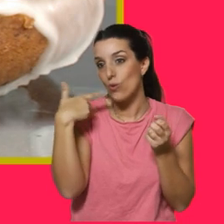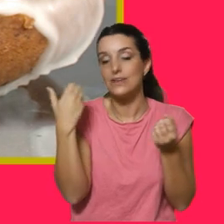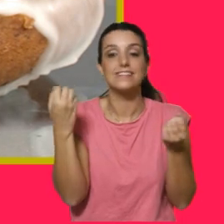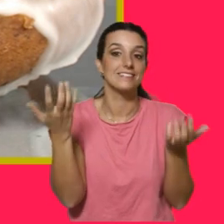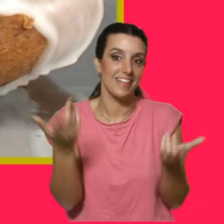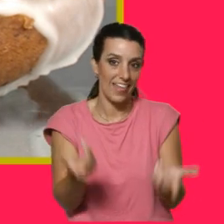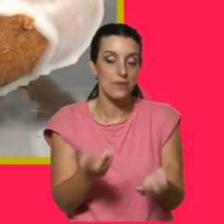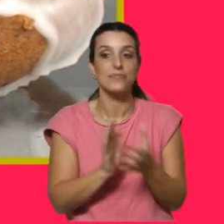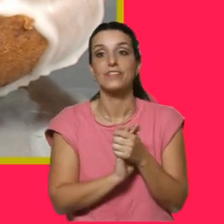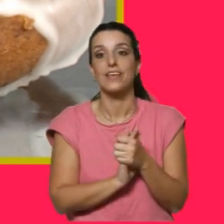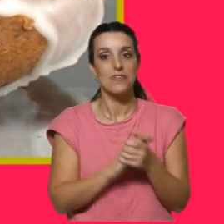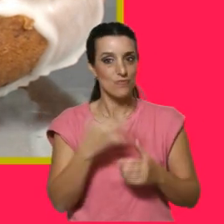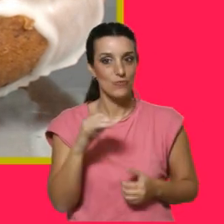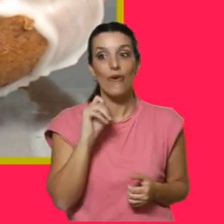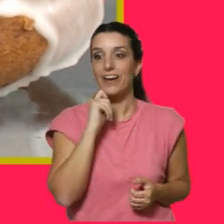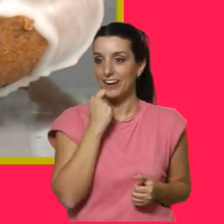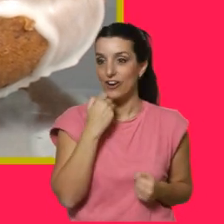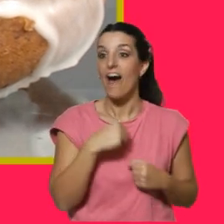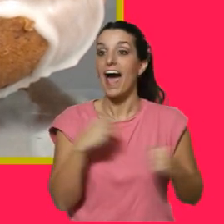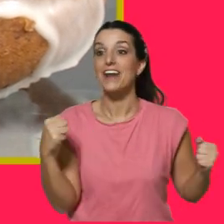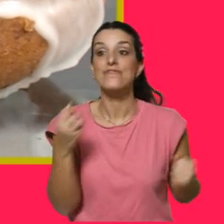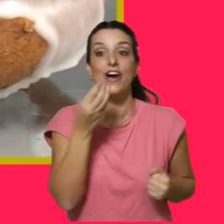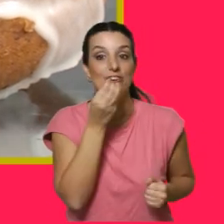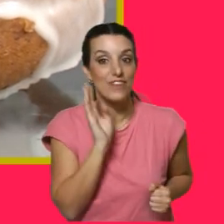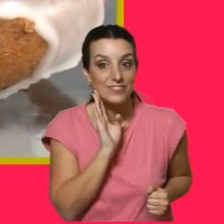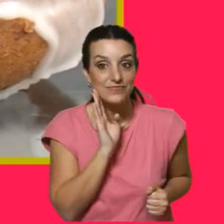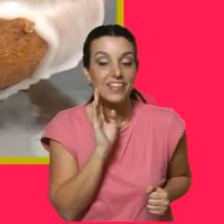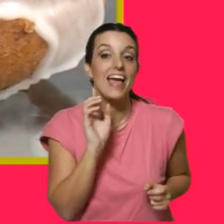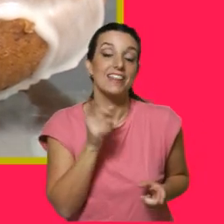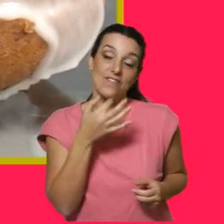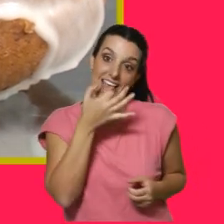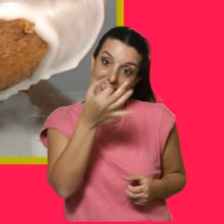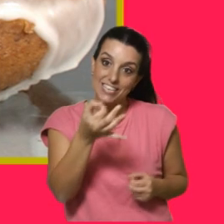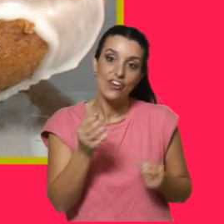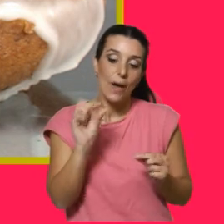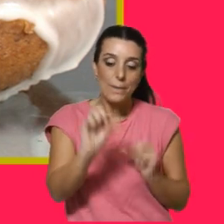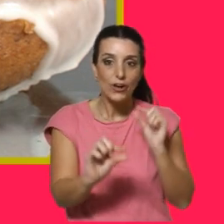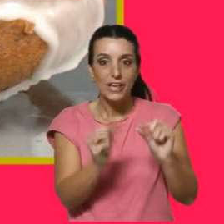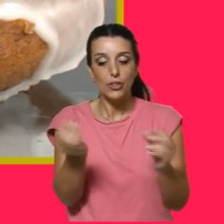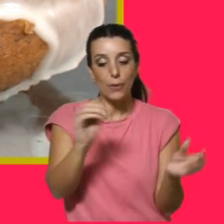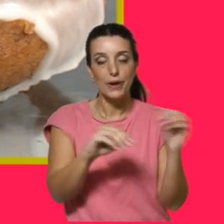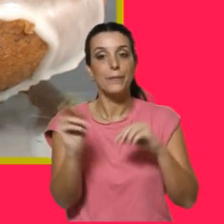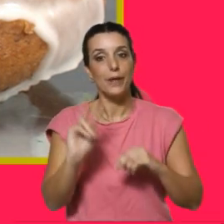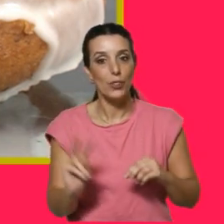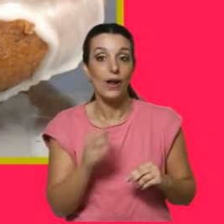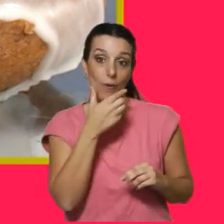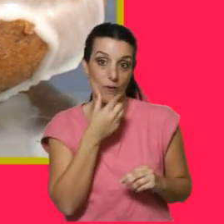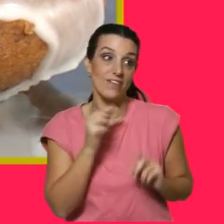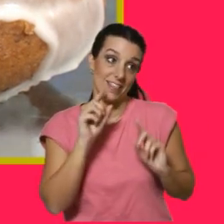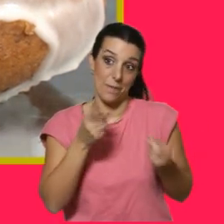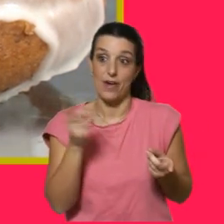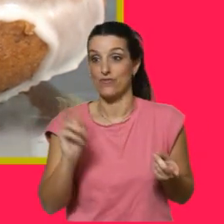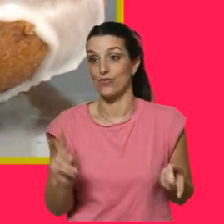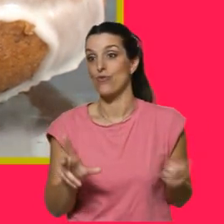dulce? Está muy rico, tiene que animarse a probar. Me parece. ¿Está? Aparte, como siempre digo, vamos mechando verduras hasta los jueves también. Ya está.